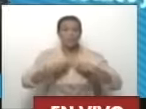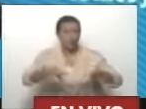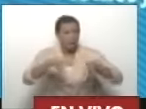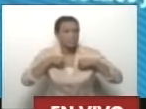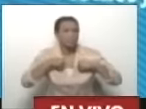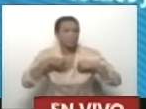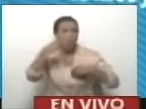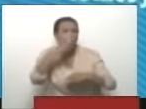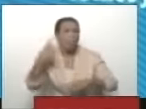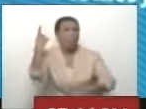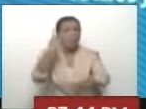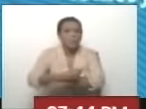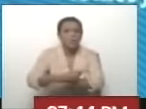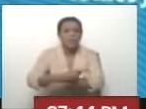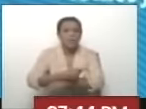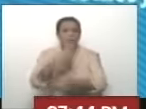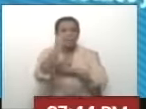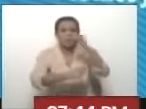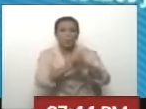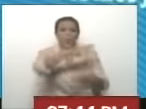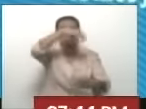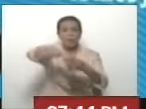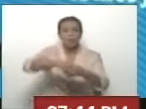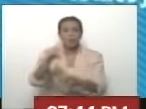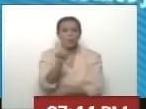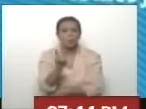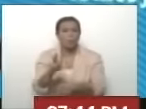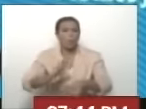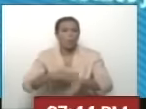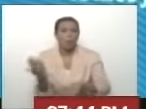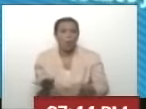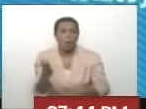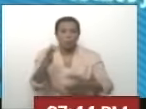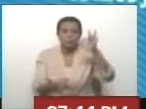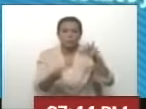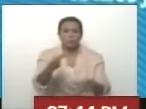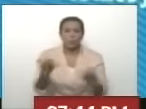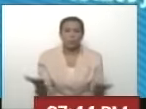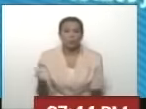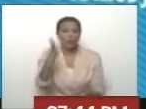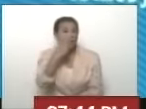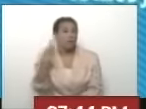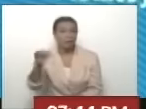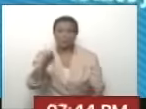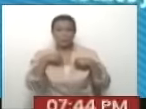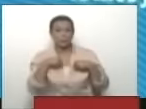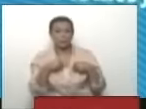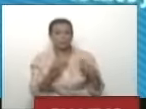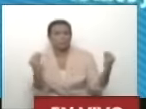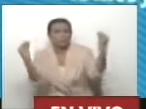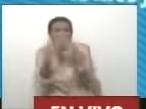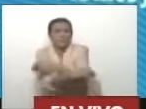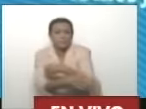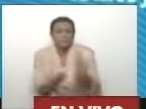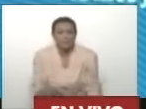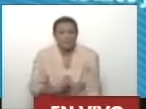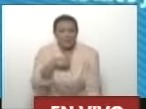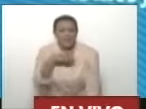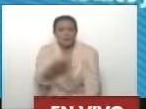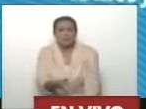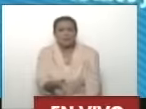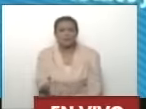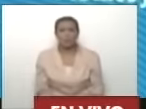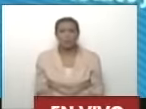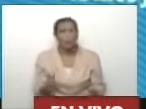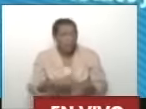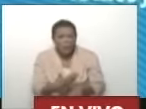reconocer la obligatoriedad de la Corte Internacional de Justicia y su jurisdicción. Y Francia no la reconoce. ¿Ah? ¿Por